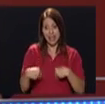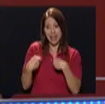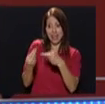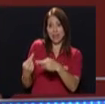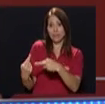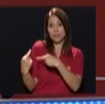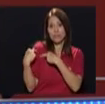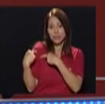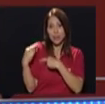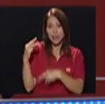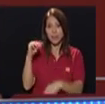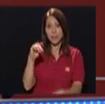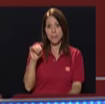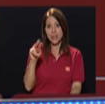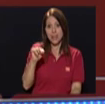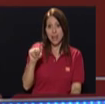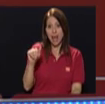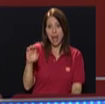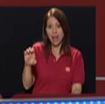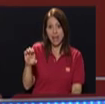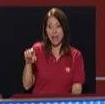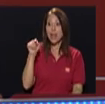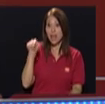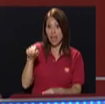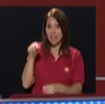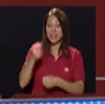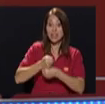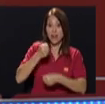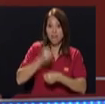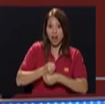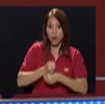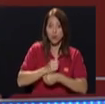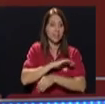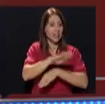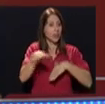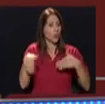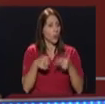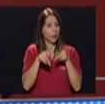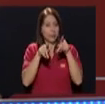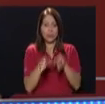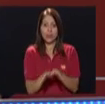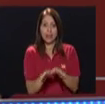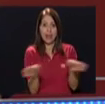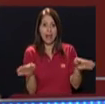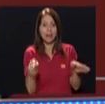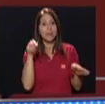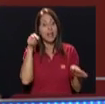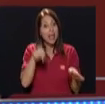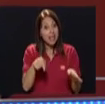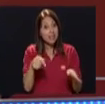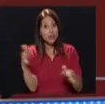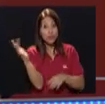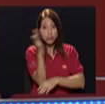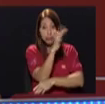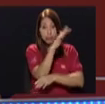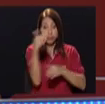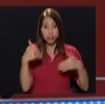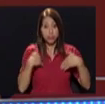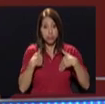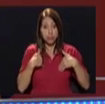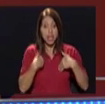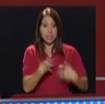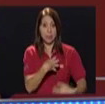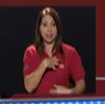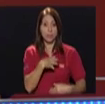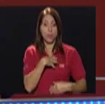MINAE este trabajo de la vida silvestre, es un bien de dominio público, es patrimonio natural del Estado, tenemos que trabajarlo